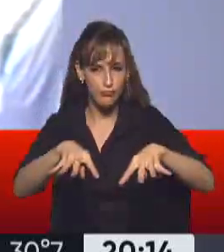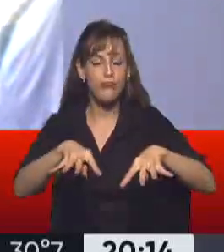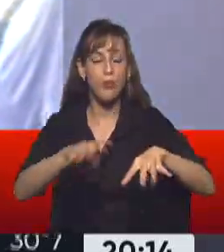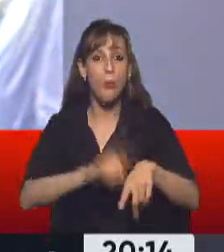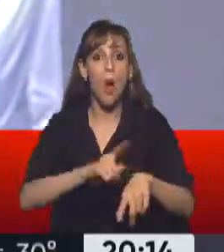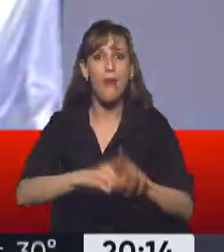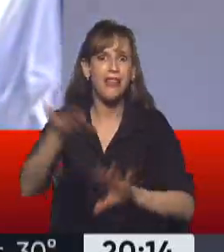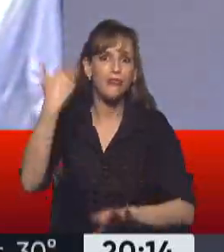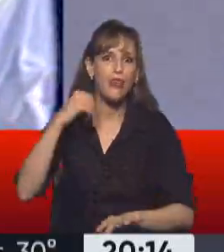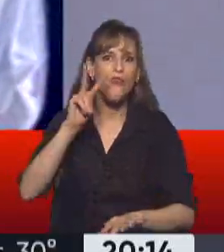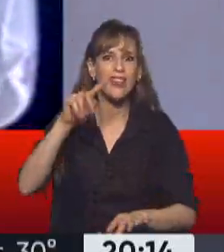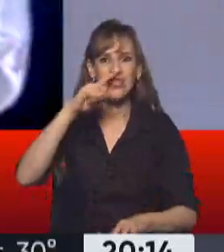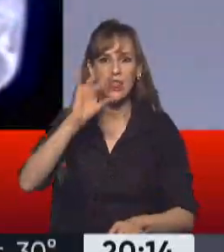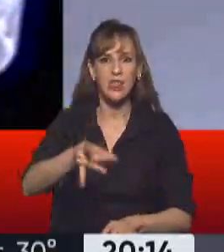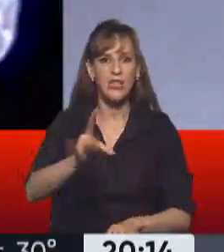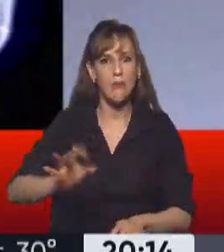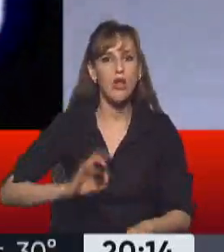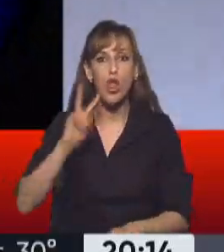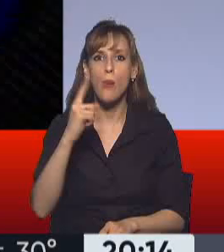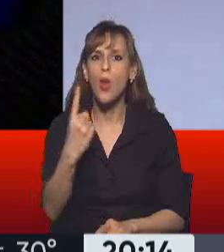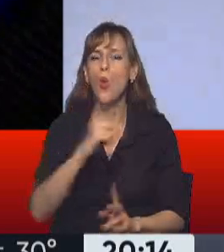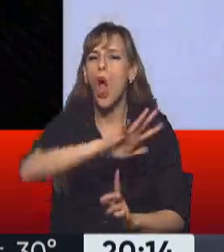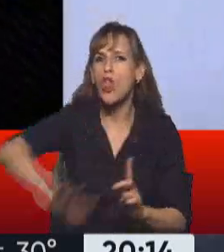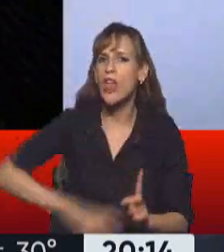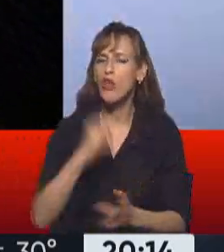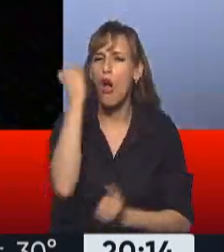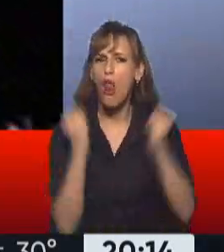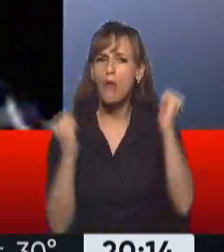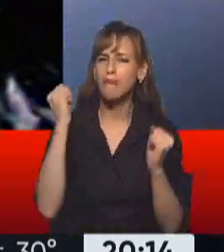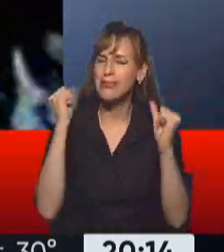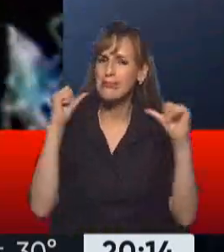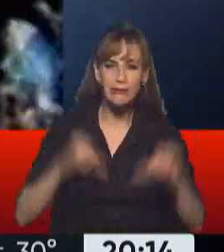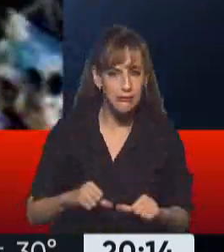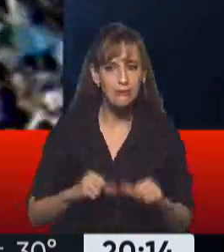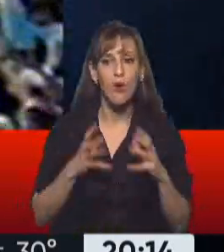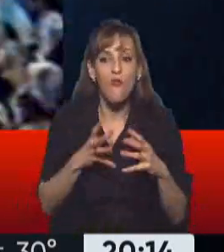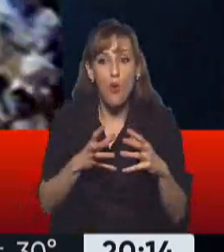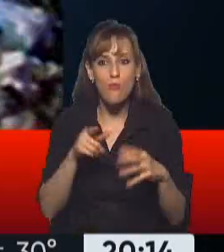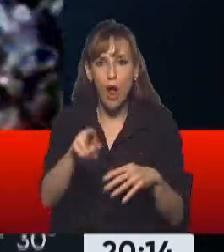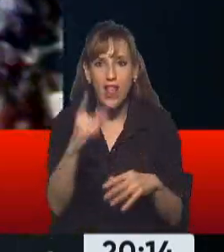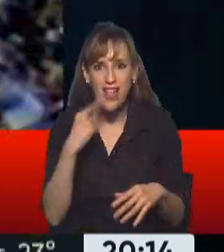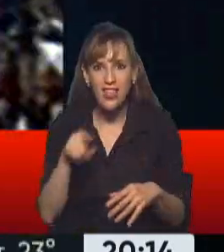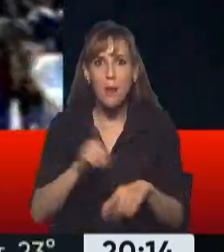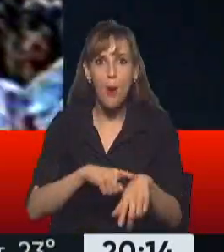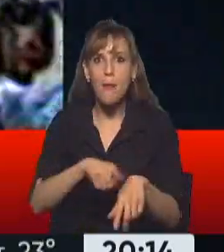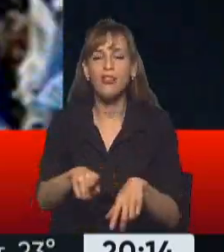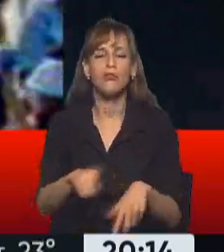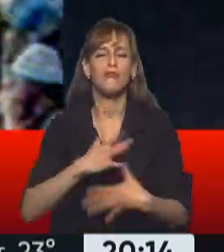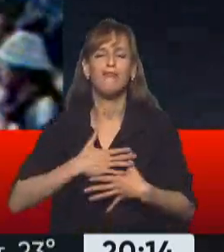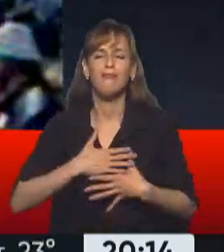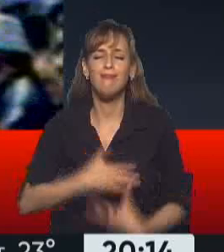que lloraba lágrimas de sangre, un fútbol que ese día lloró lágrimas de emoción, con la